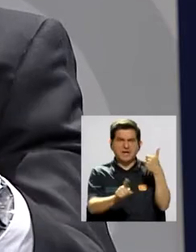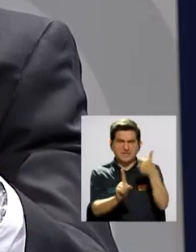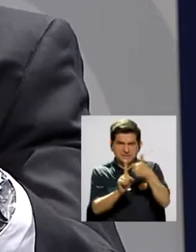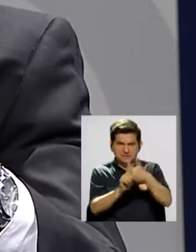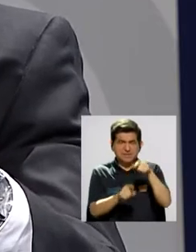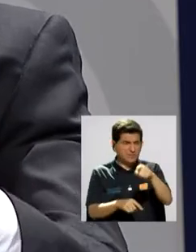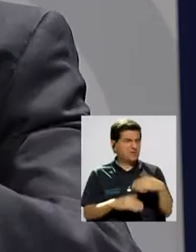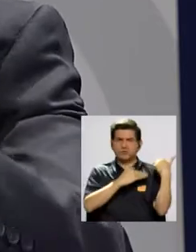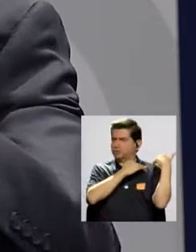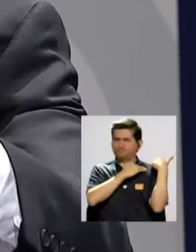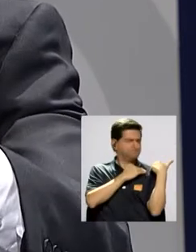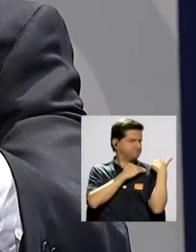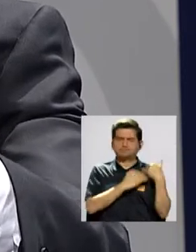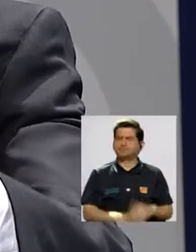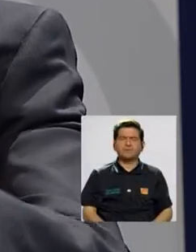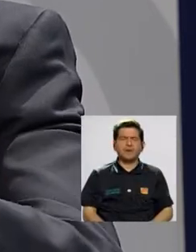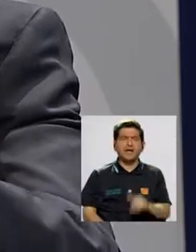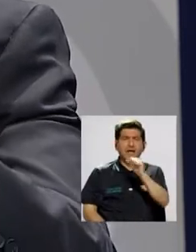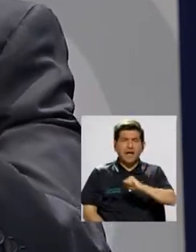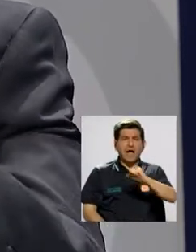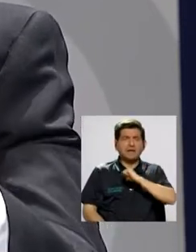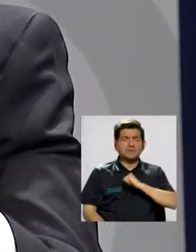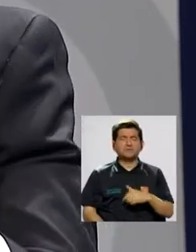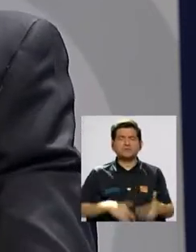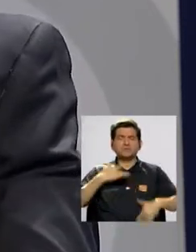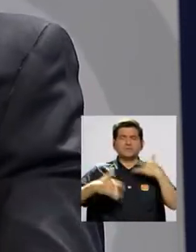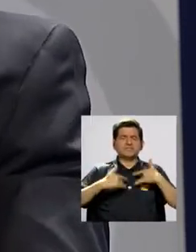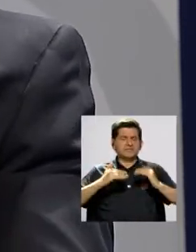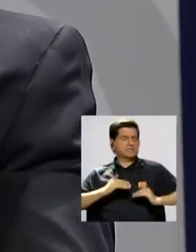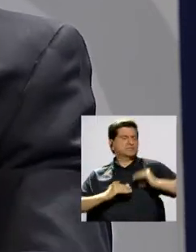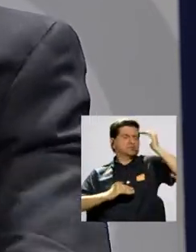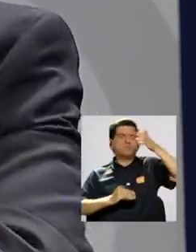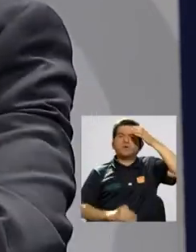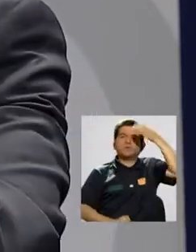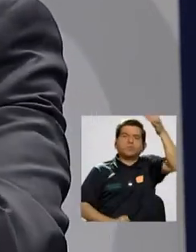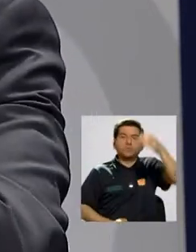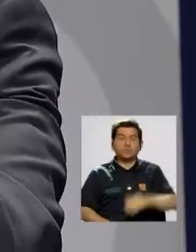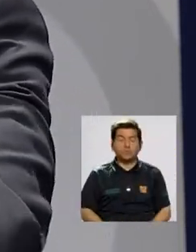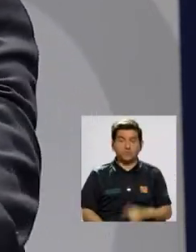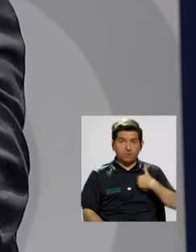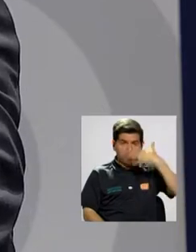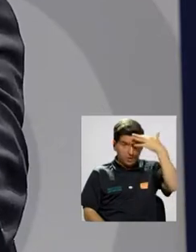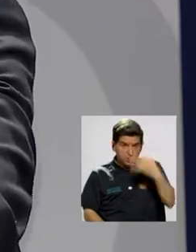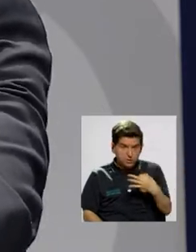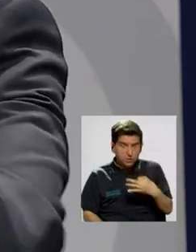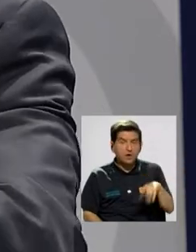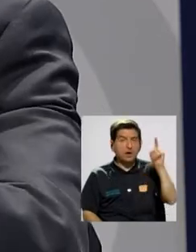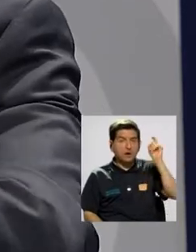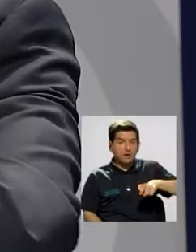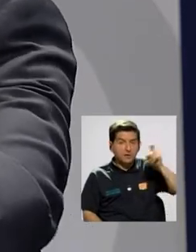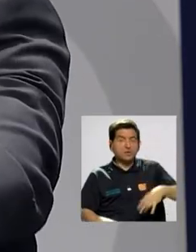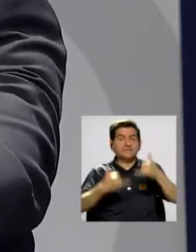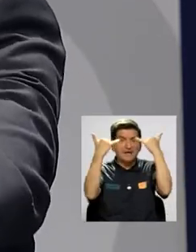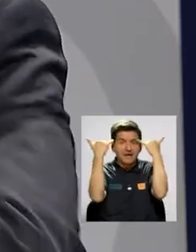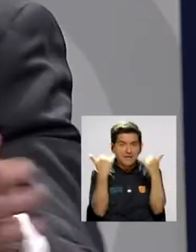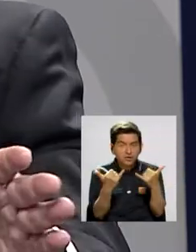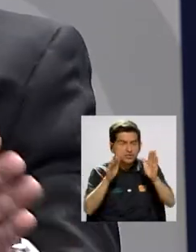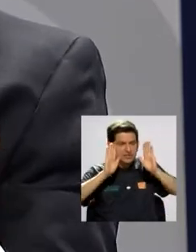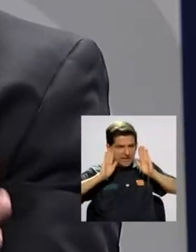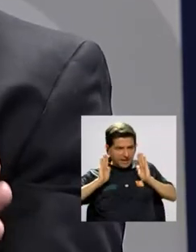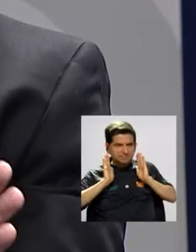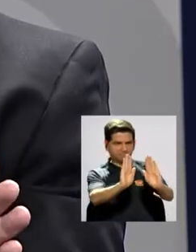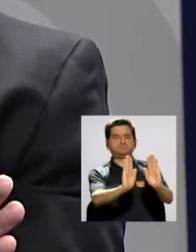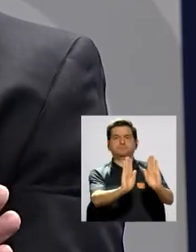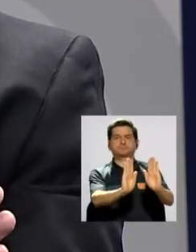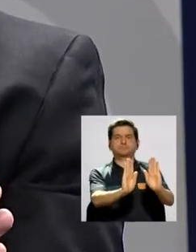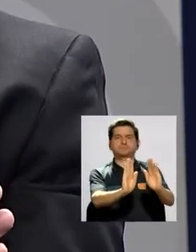insoportable, puede degenerar en una actitud de supremacía cultural. Y eso sí que me parece que tenemos que decirlo ya y rechazarlo de pura